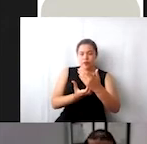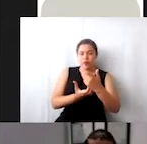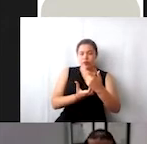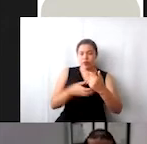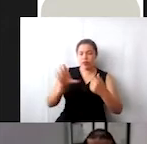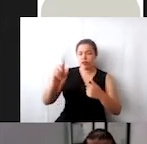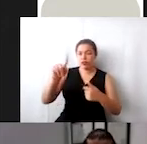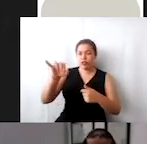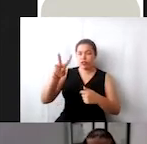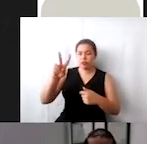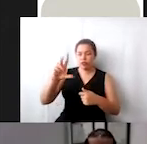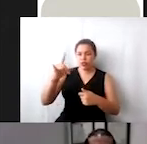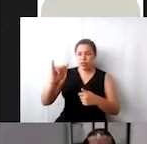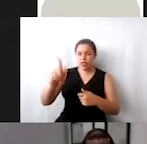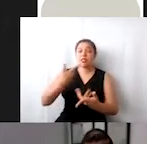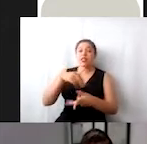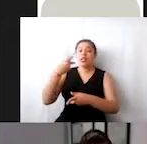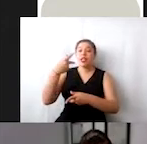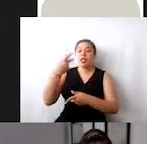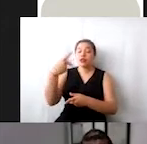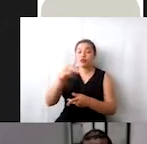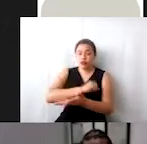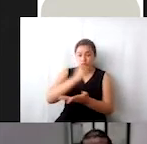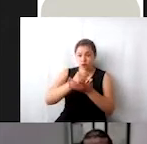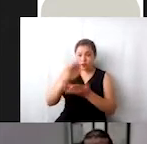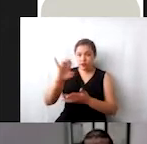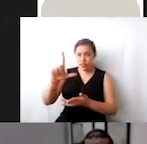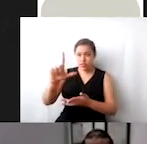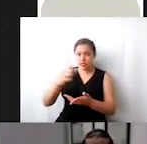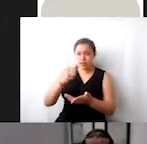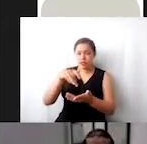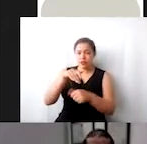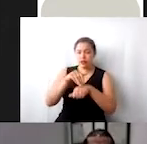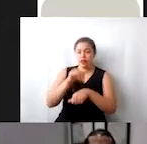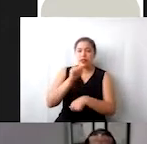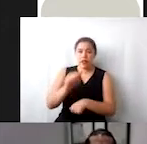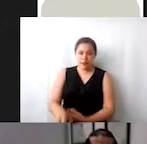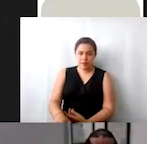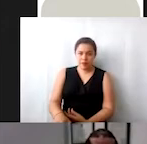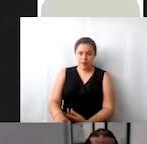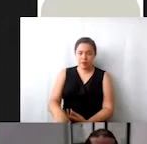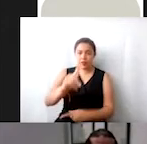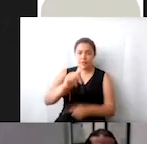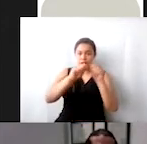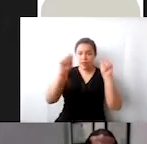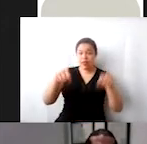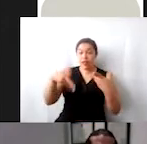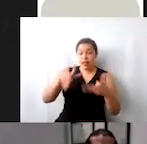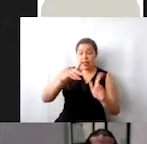al corriente de sus obligaciones fiscales. Y lo que definió la Corte en esta tesis es que este